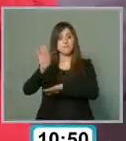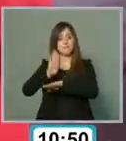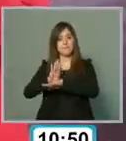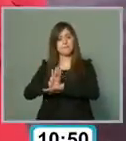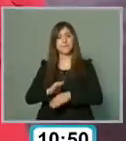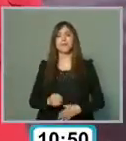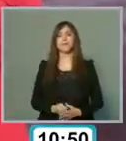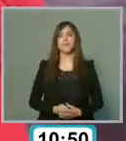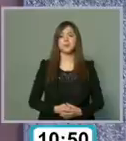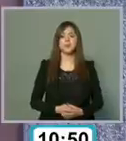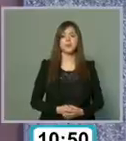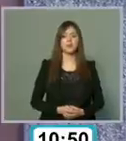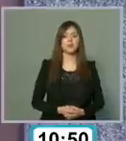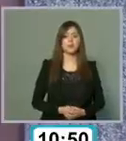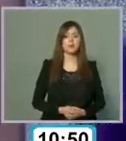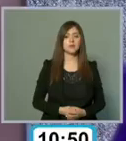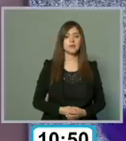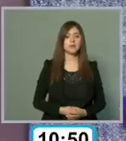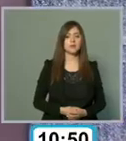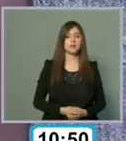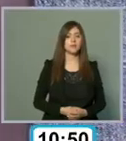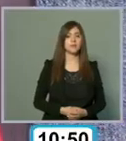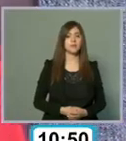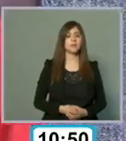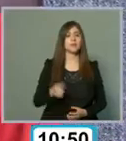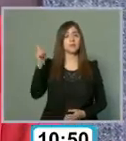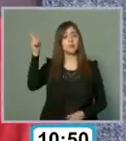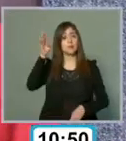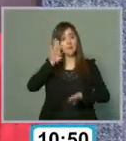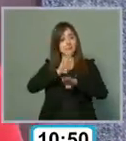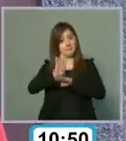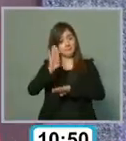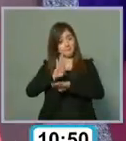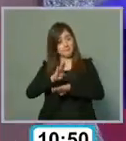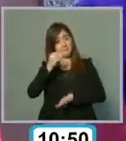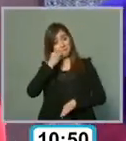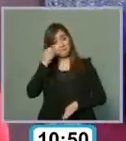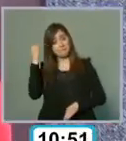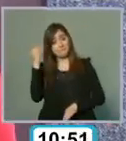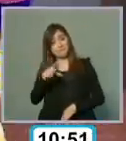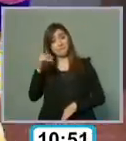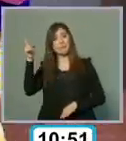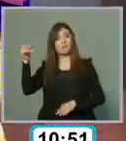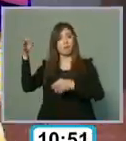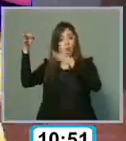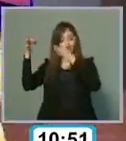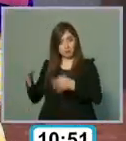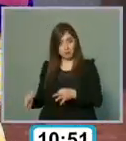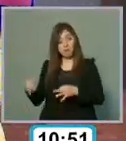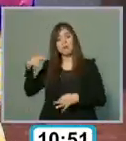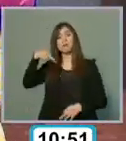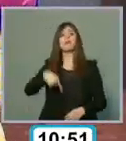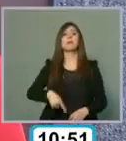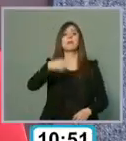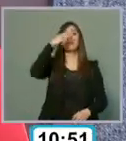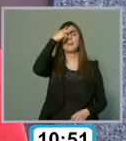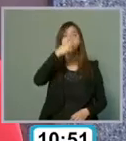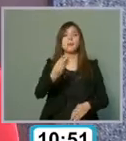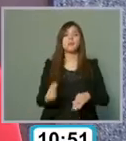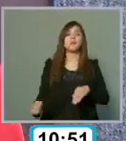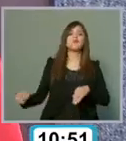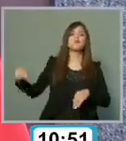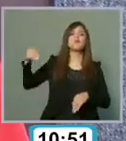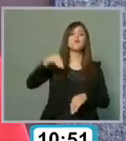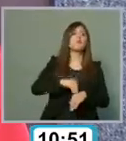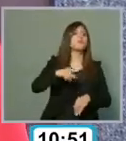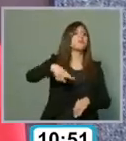show de Brasil Ujú. está padrísimo, obviamente, Sí, claro. es el original. Pero en el show de México tenemos un plus que nadie más tiene. A ver. Y